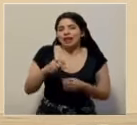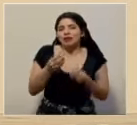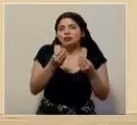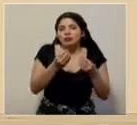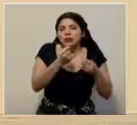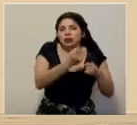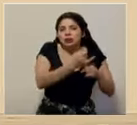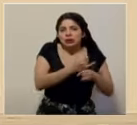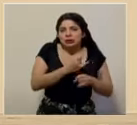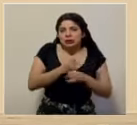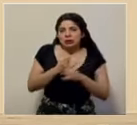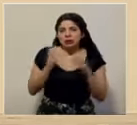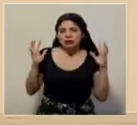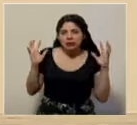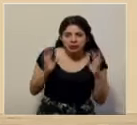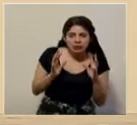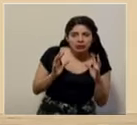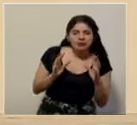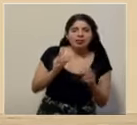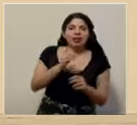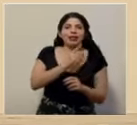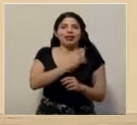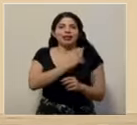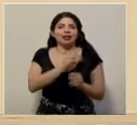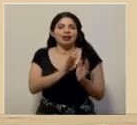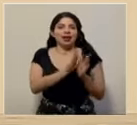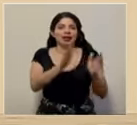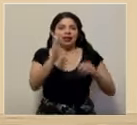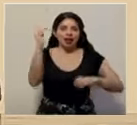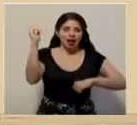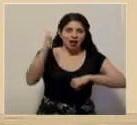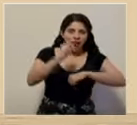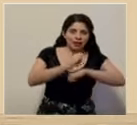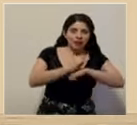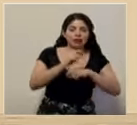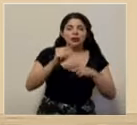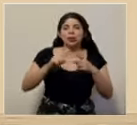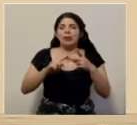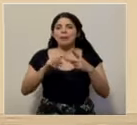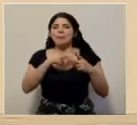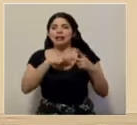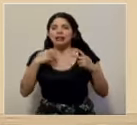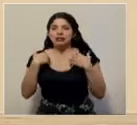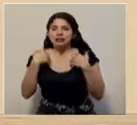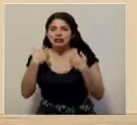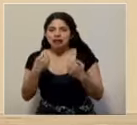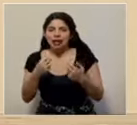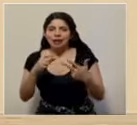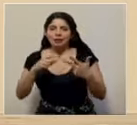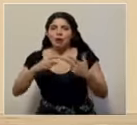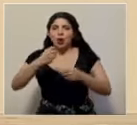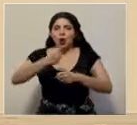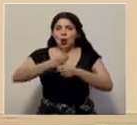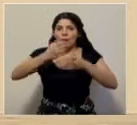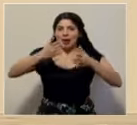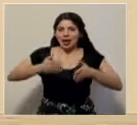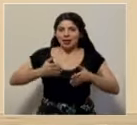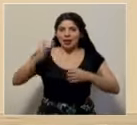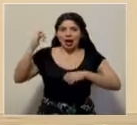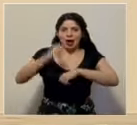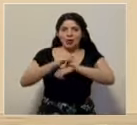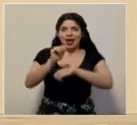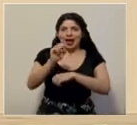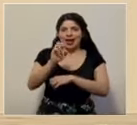muchas instituciones, la Dirección General de Aviación Civil, el Ministerio de Salud, el operador del aeropuerto,